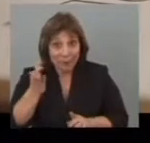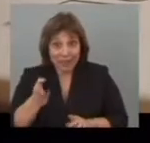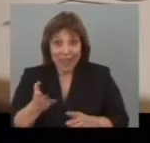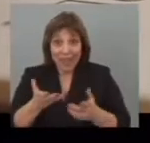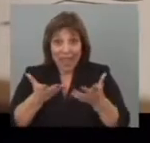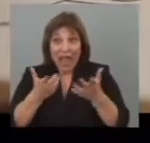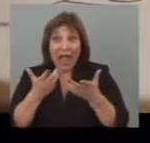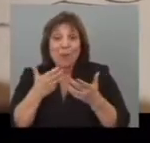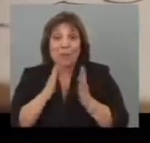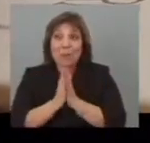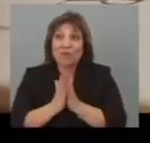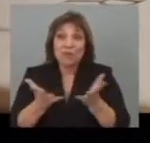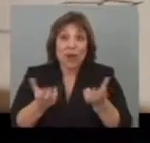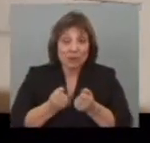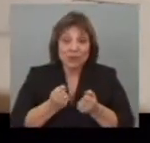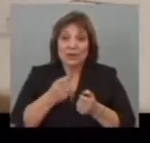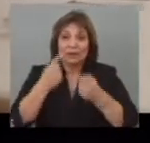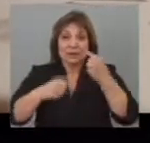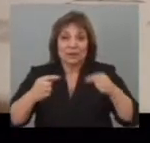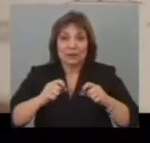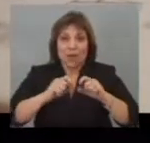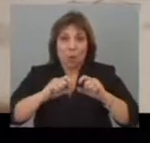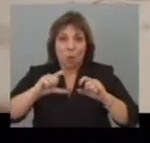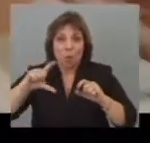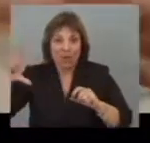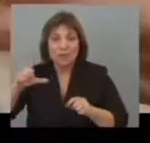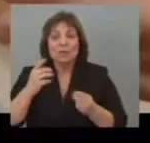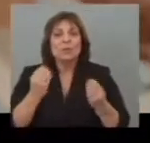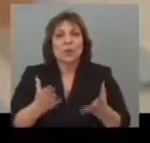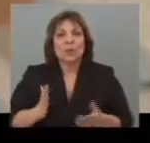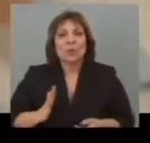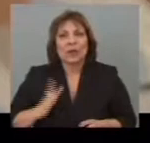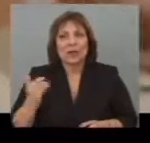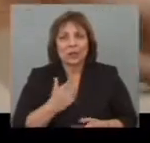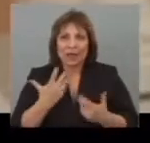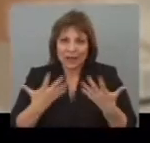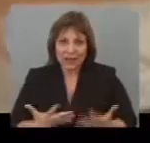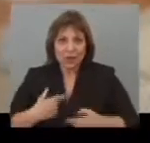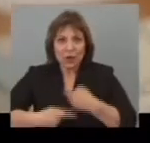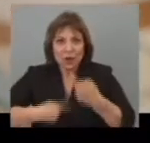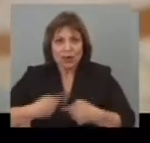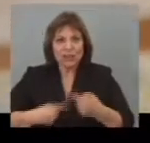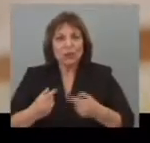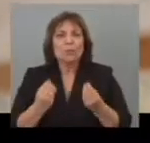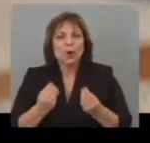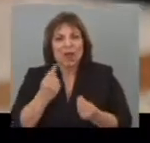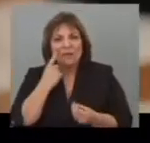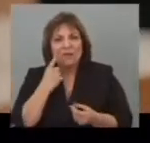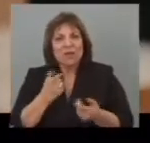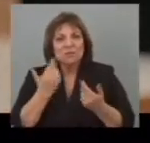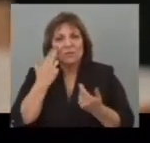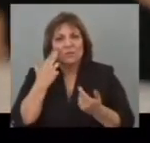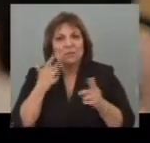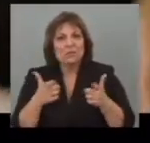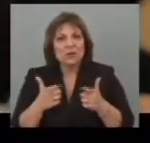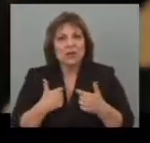irá creciendo. Hay distintas explicaciones sobre por qué una mujer decide continuar viviendo en ese círculo de violencia.